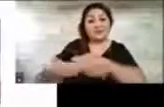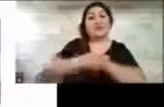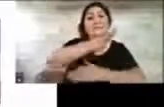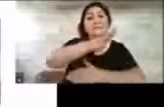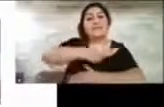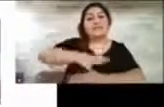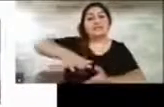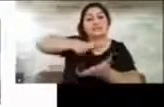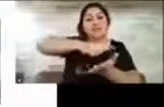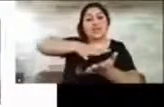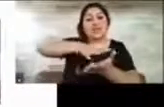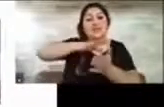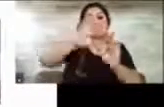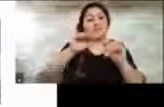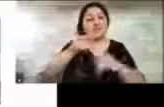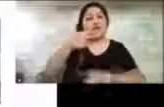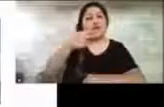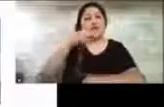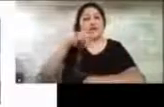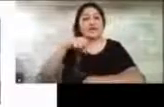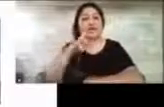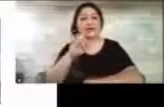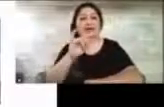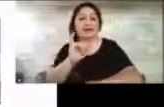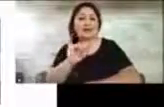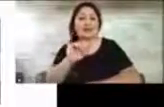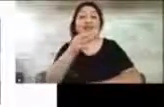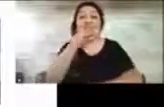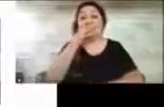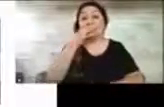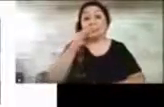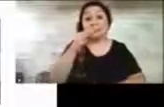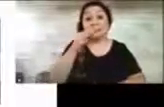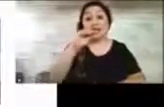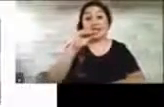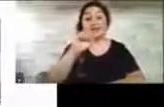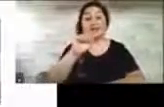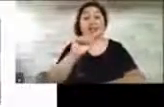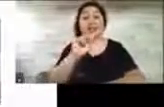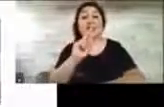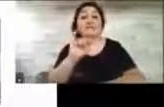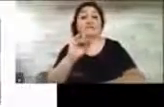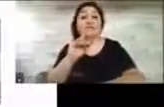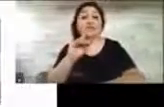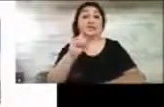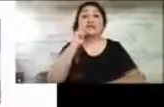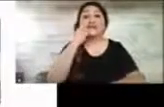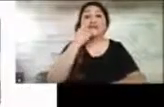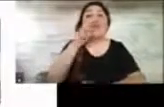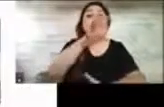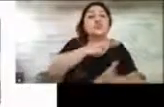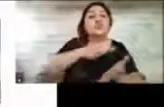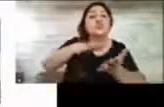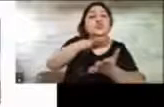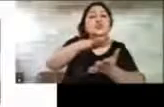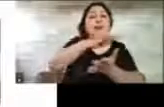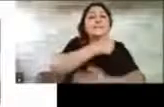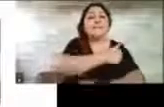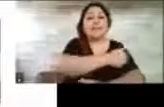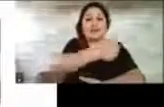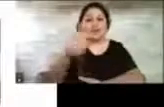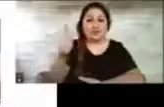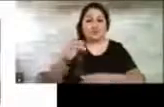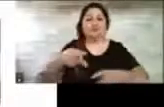Henry es muy importante, David Henry también, que es una ciudad para todos, donde todos tenemos el derecho a vivirla y convivir en